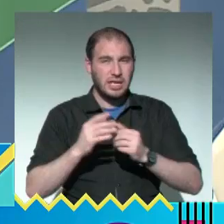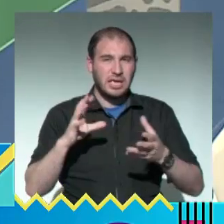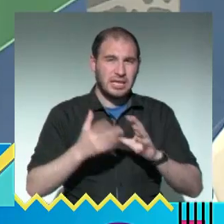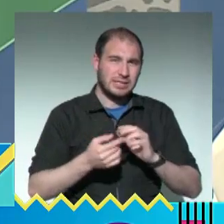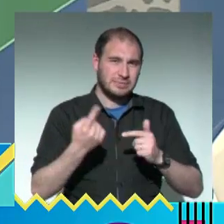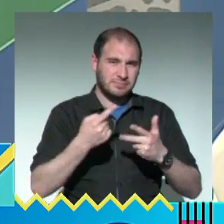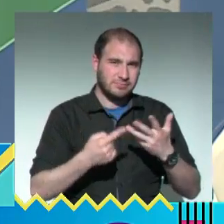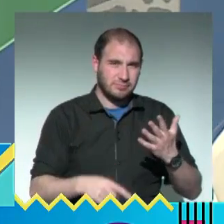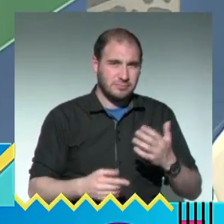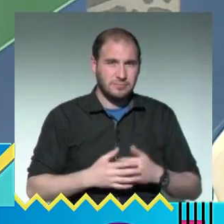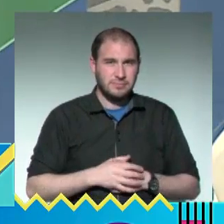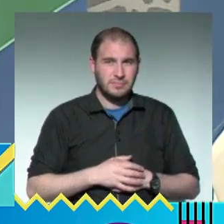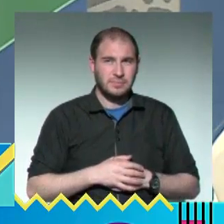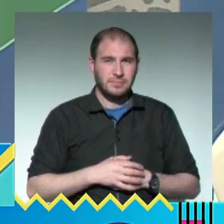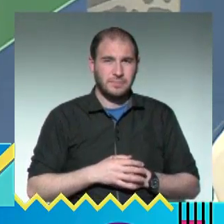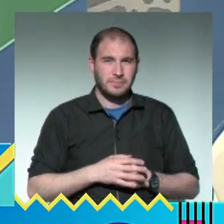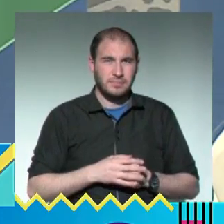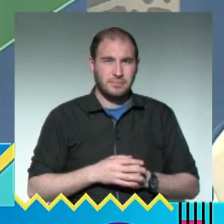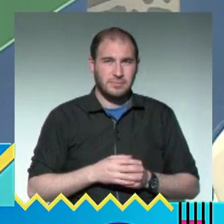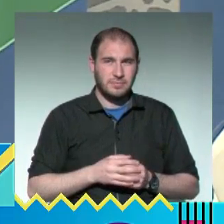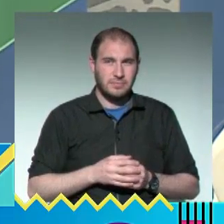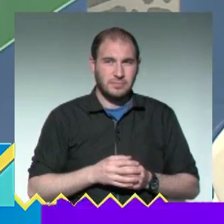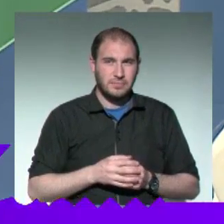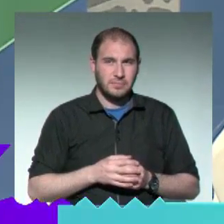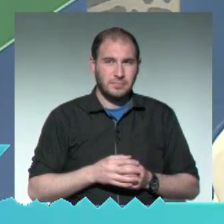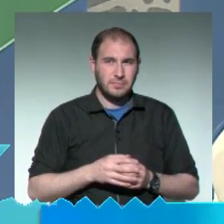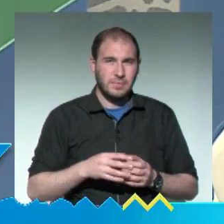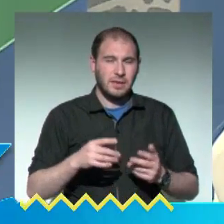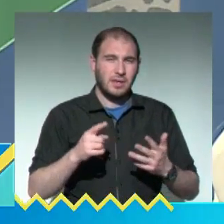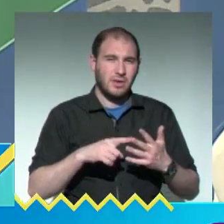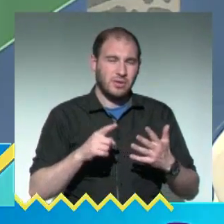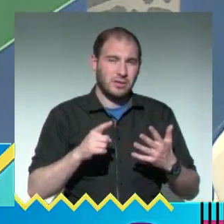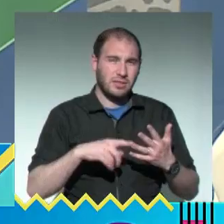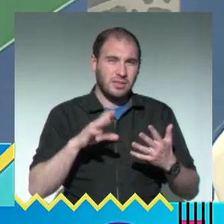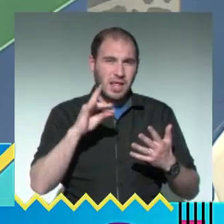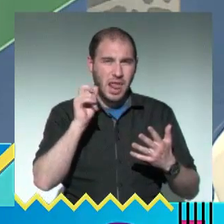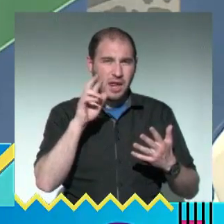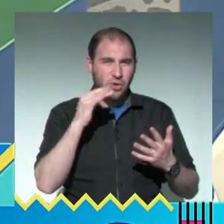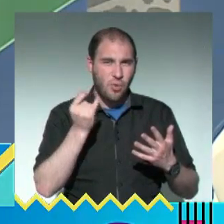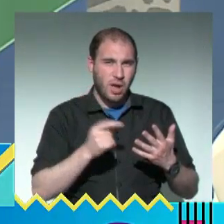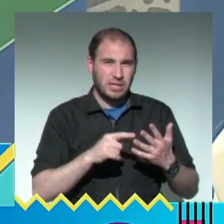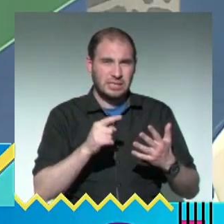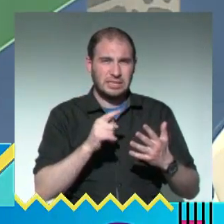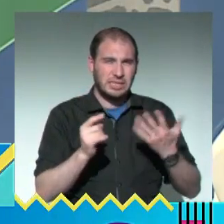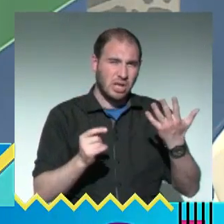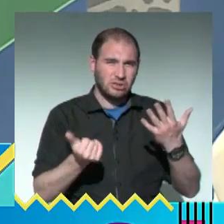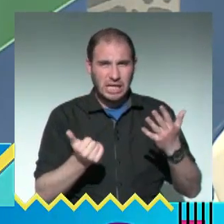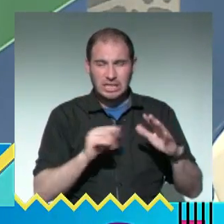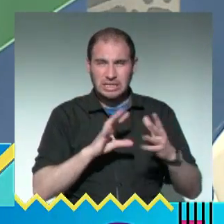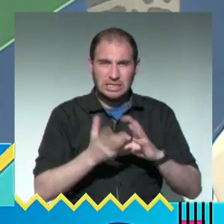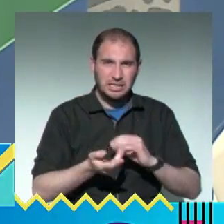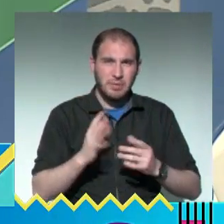Menem, la crisis de Menem de la Rúa, digamos, y esta. 5 o 6 crisis en los